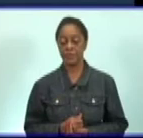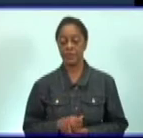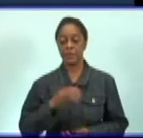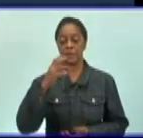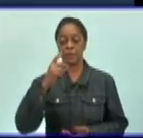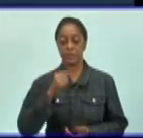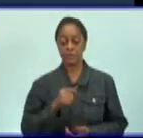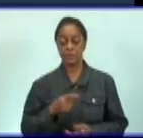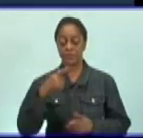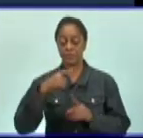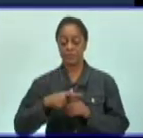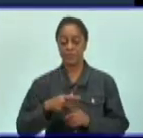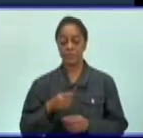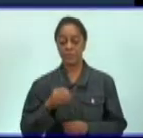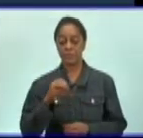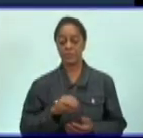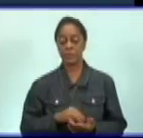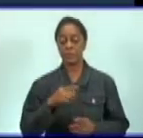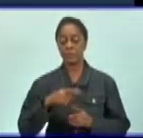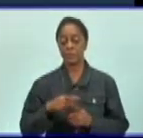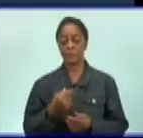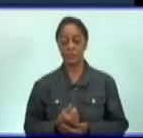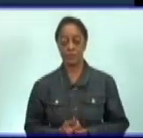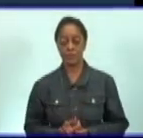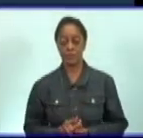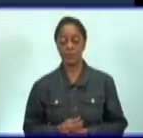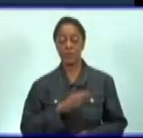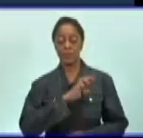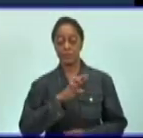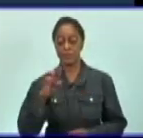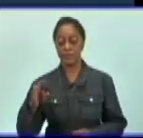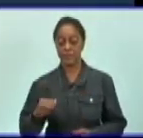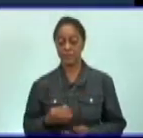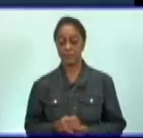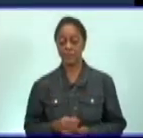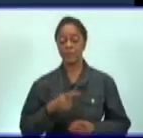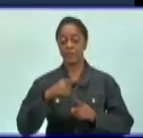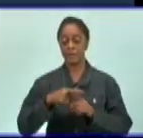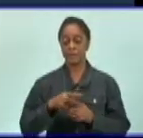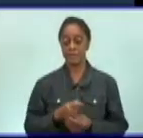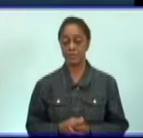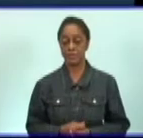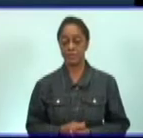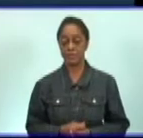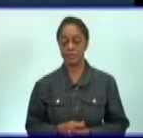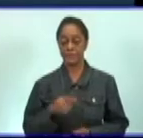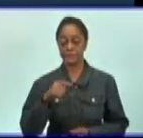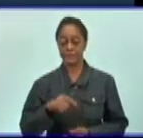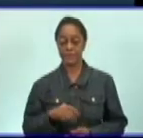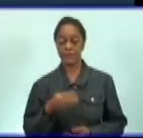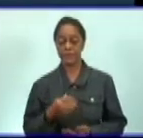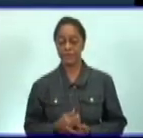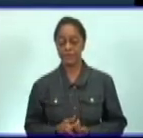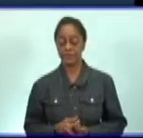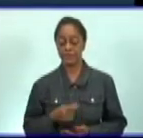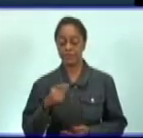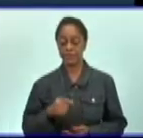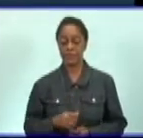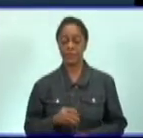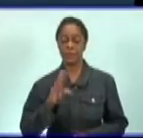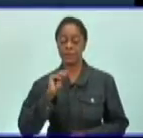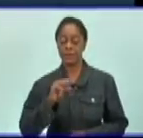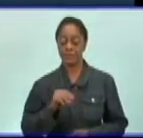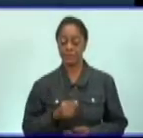números que se adicionan son los sumandos y el resultado, la suma. En este caso, estamos